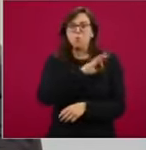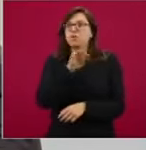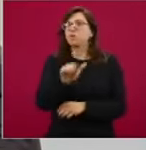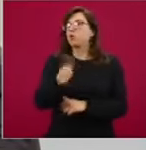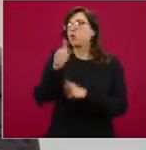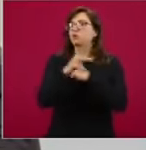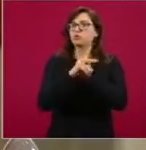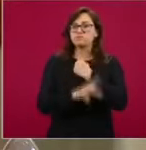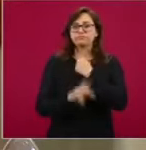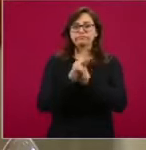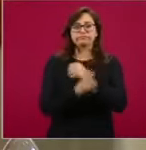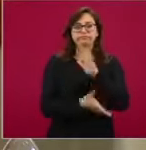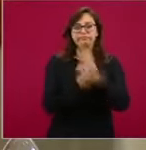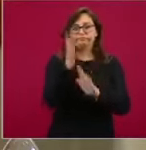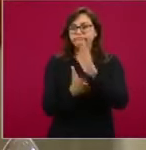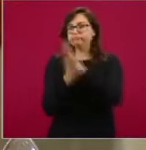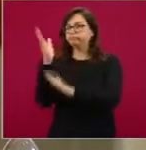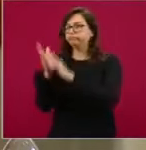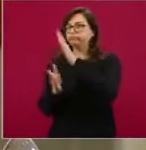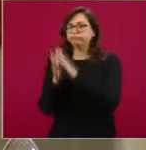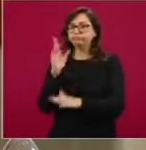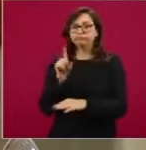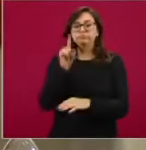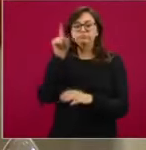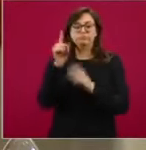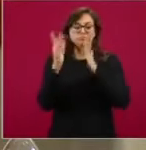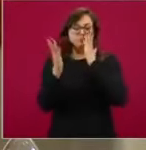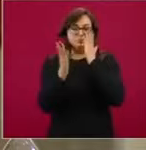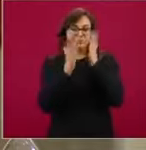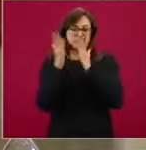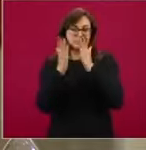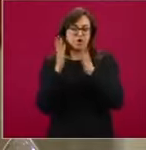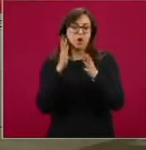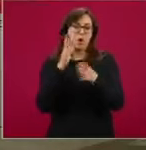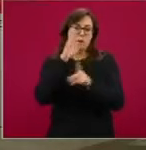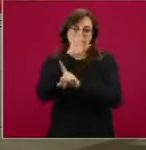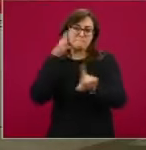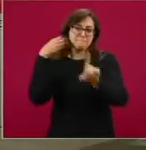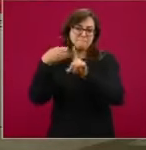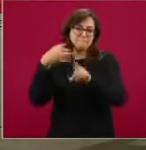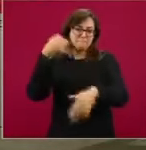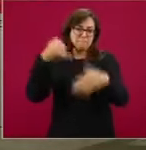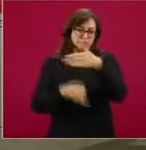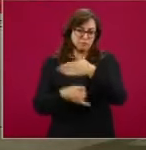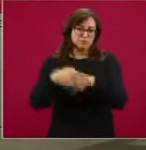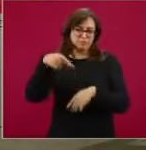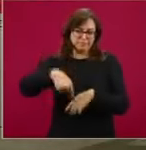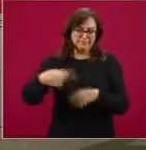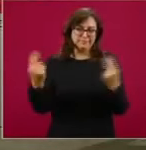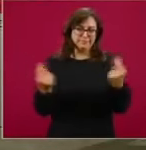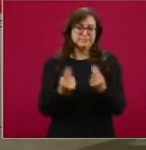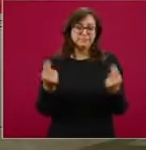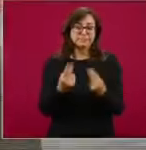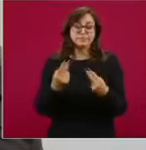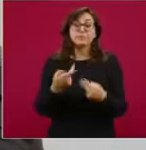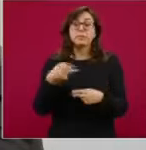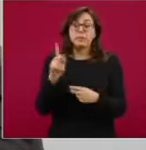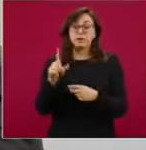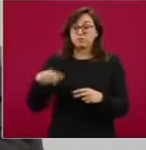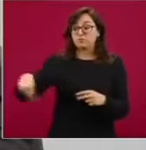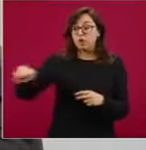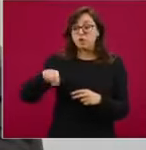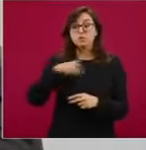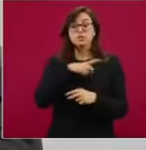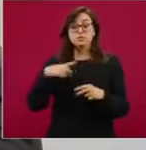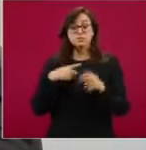extranjero para hacer alguna de las especialidades troncales de mayor necesidad en nuestro país, con el compromiso de que este